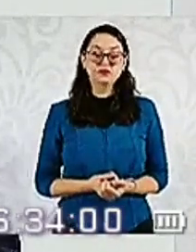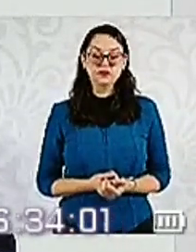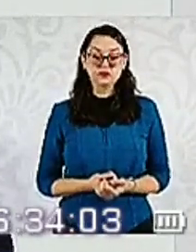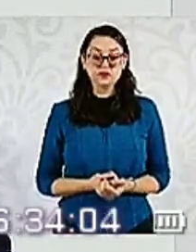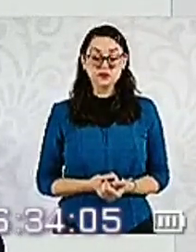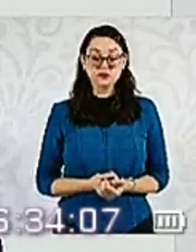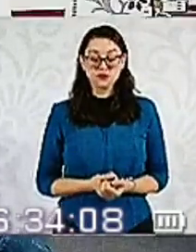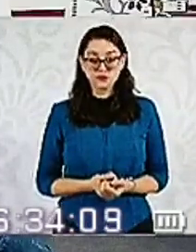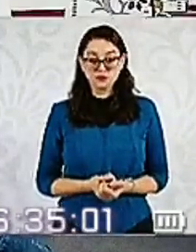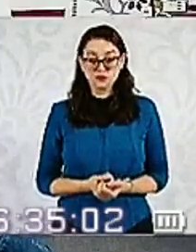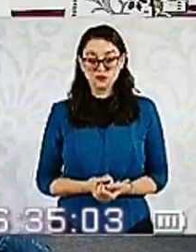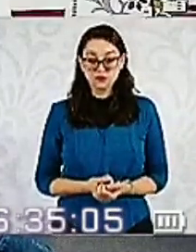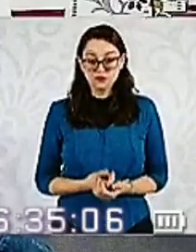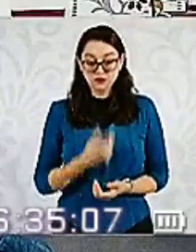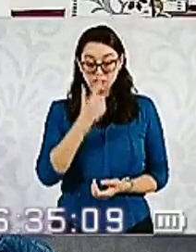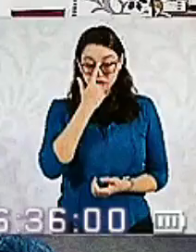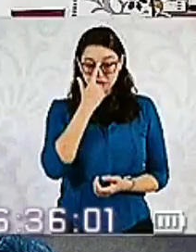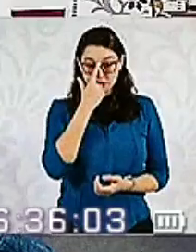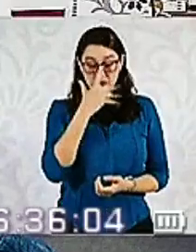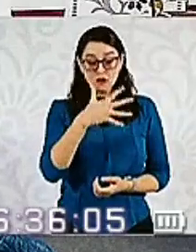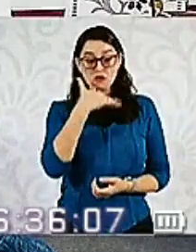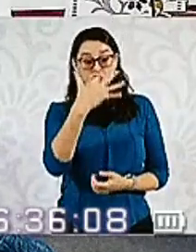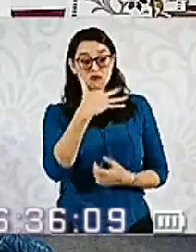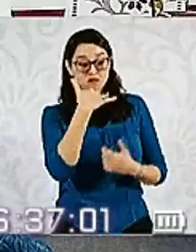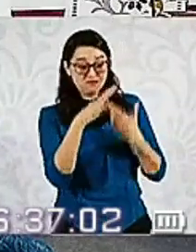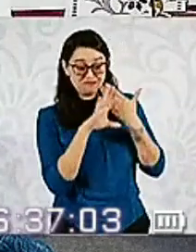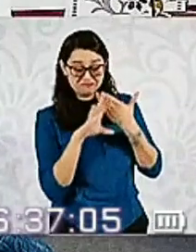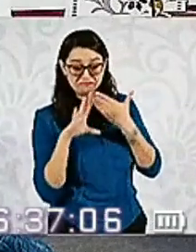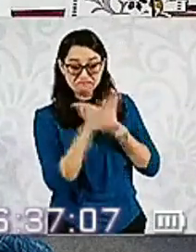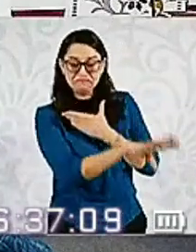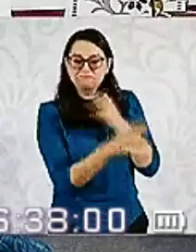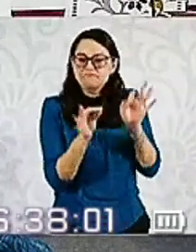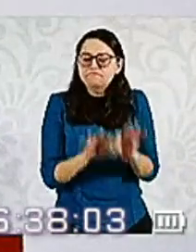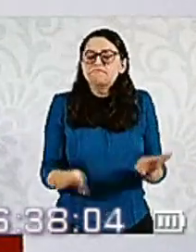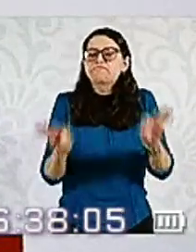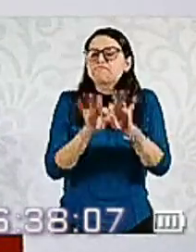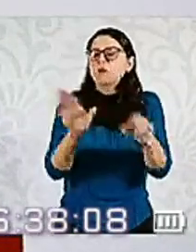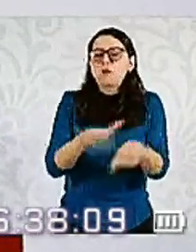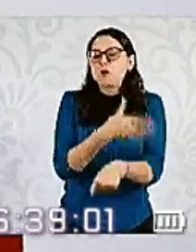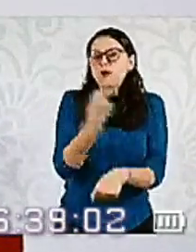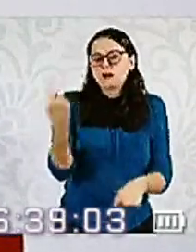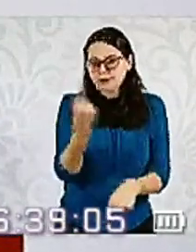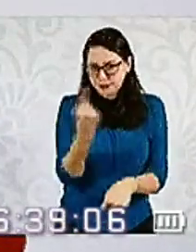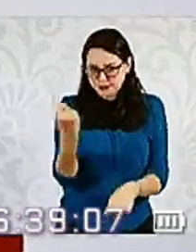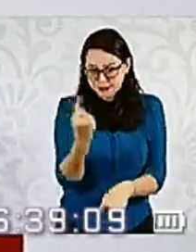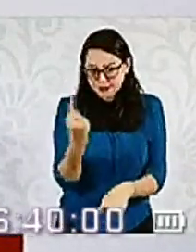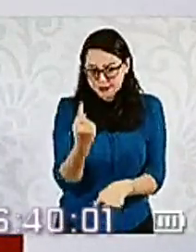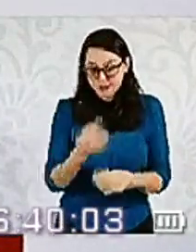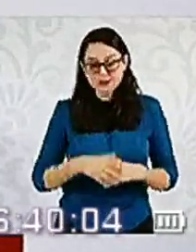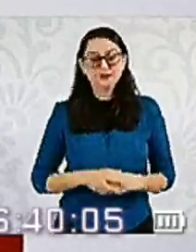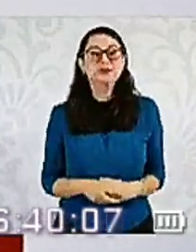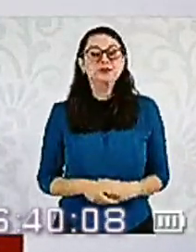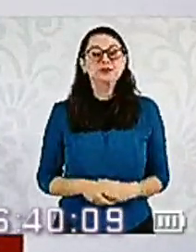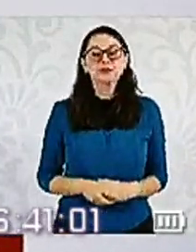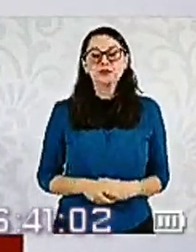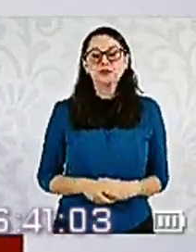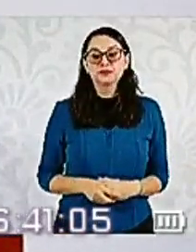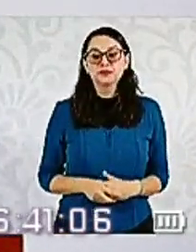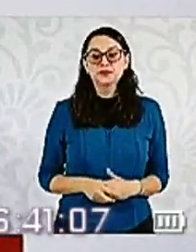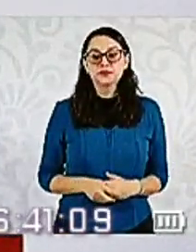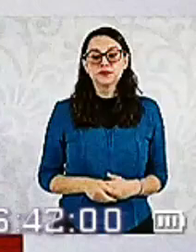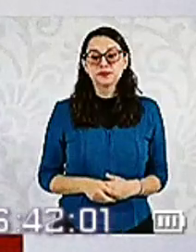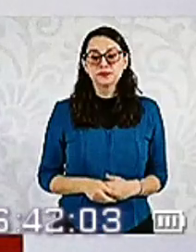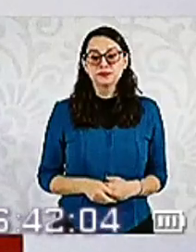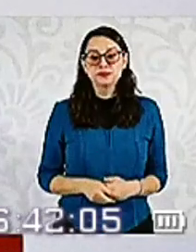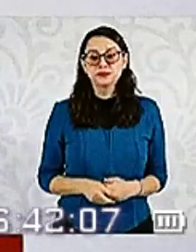¿Por qué es importante abatir la corrupción? ¿Por qué nos interesa abatir la corrupción? Bueno, la corrupción,